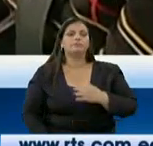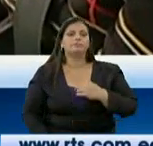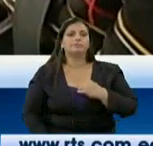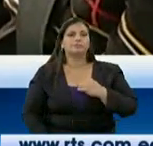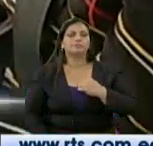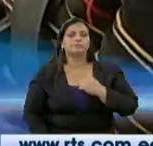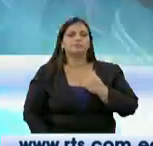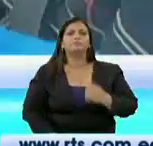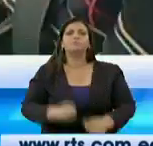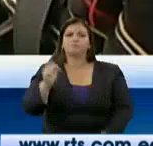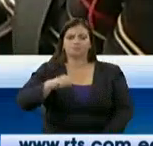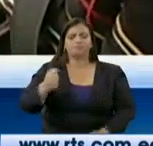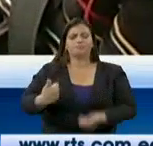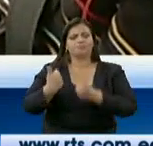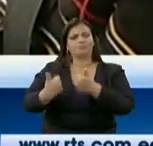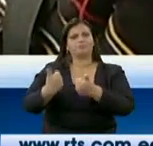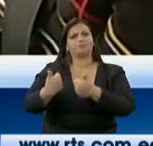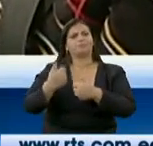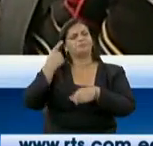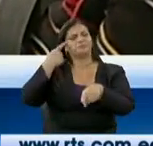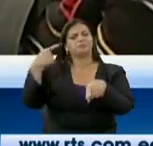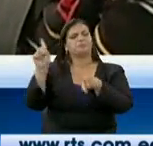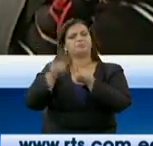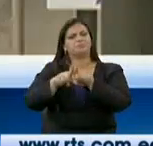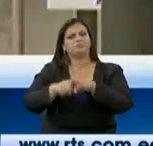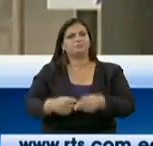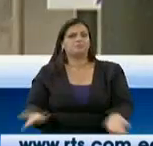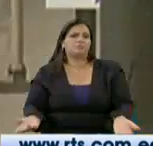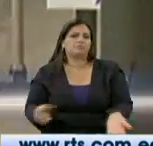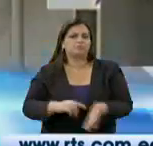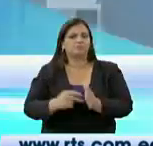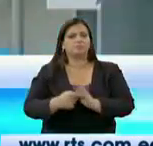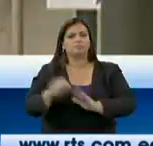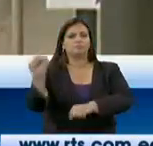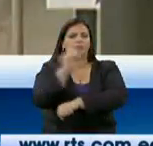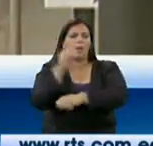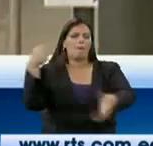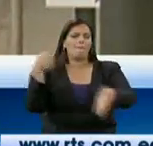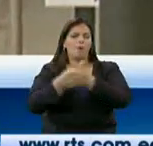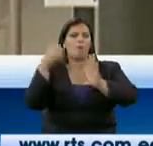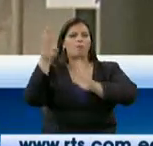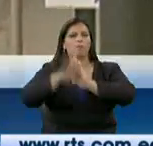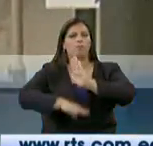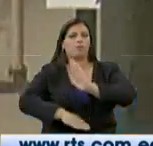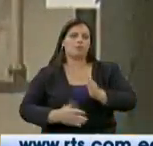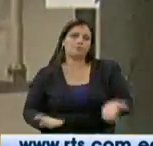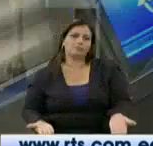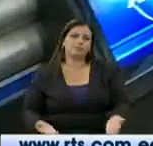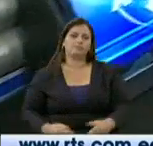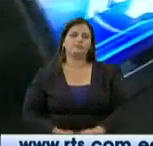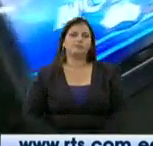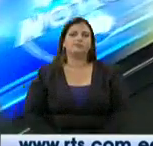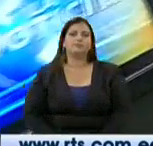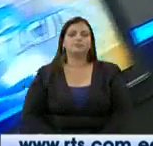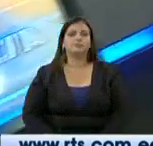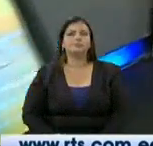Está bien. ¿Por qué? Para que no haya menos accidentes. Informó Julio César Saona.